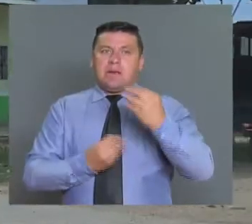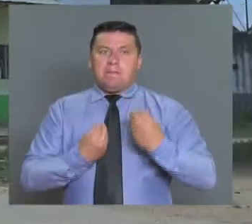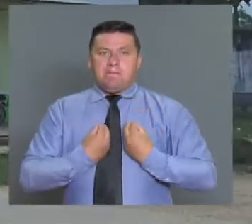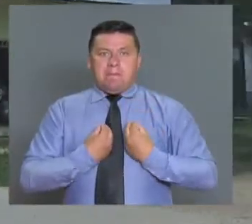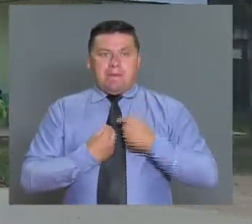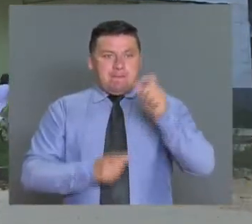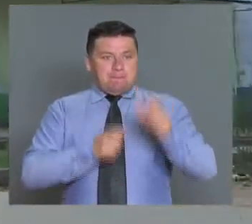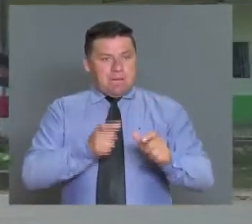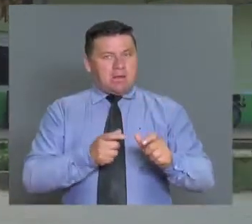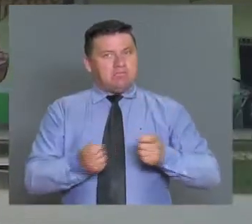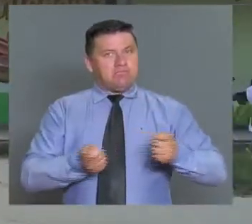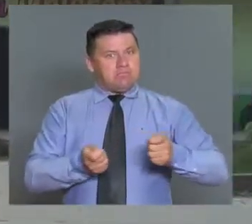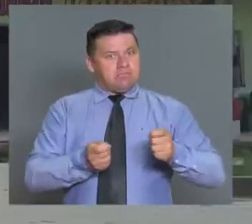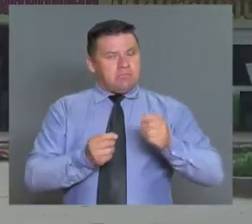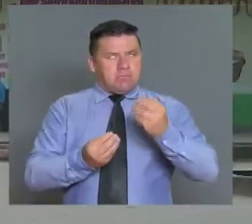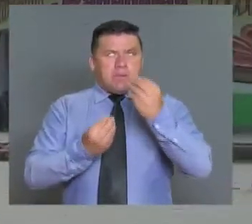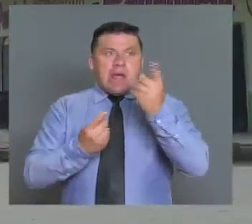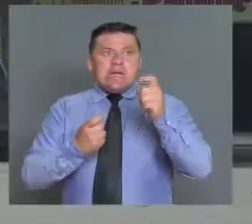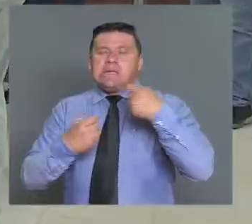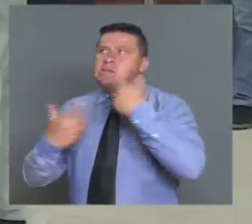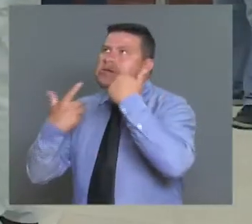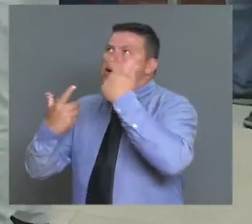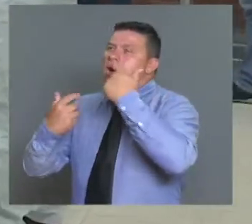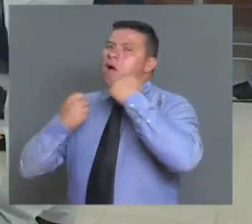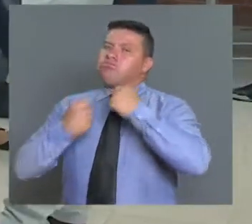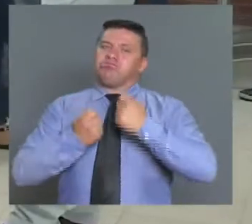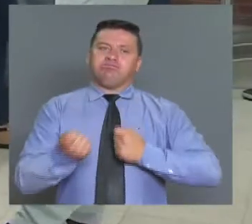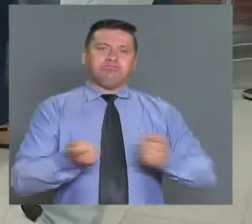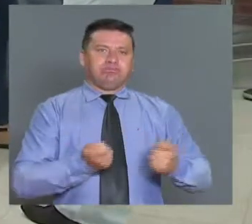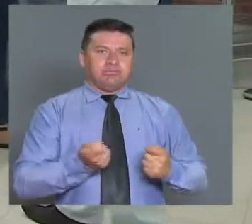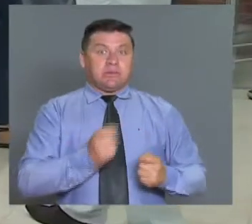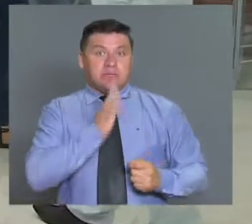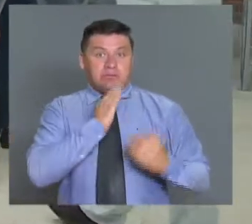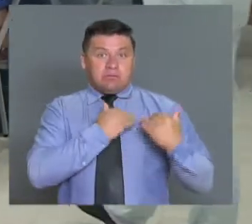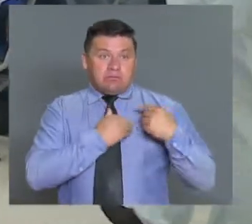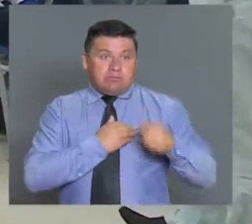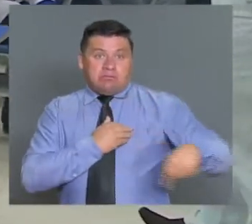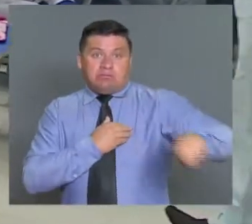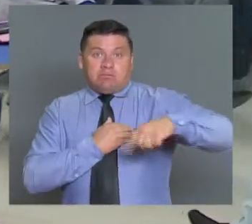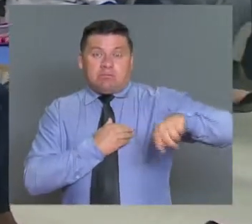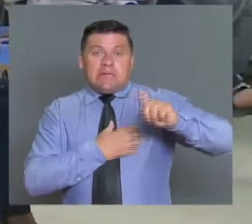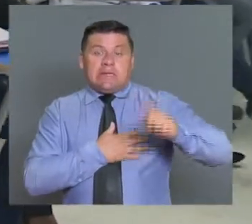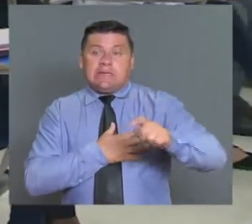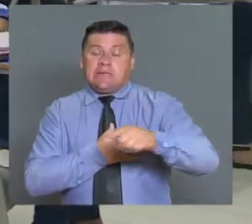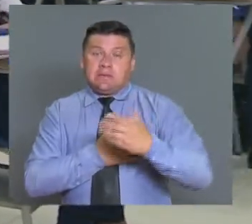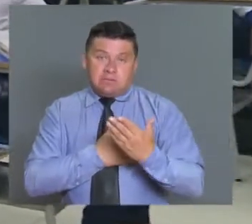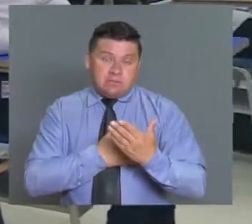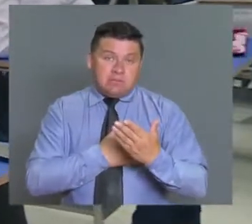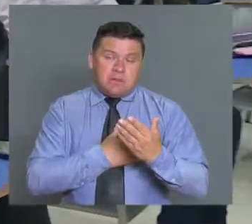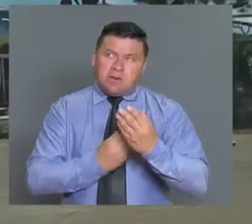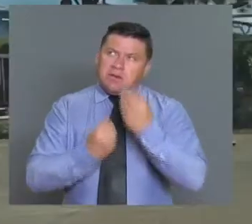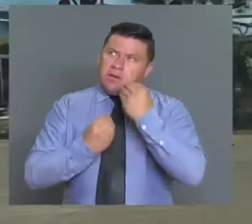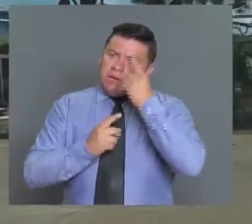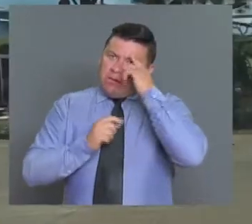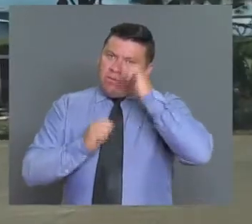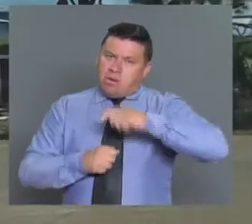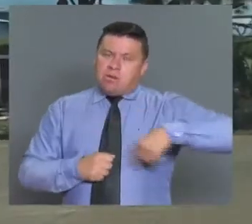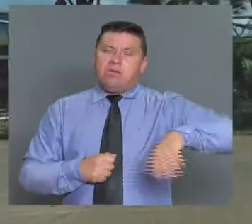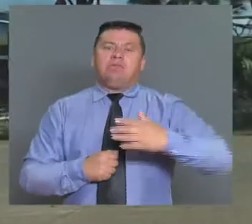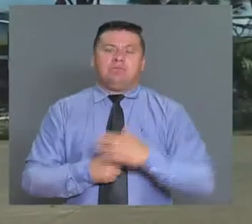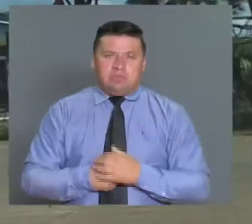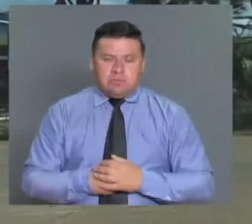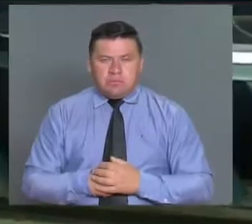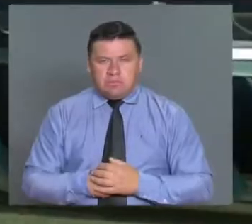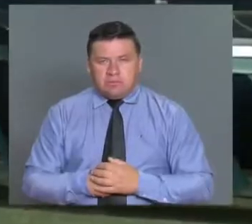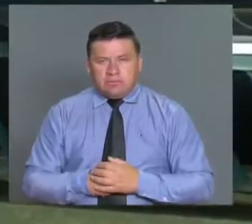habitantes, quienes están capacitando para esta labor, ya que son ellos los que mejor conocen las necesidades y capacidades con las que cuenta